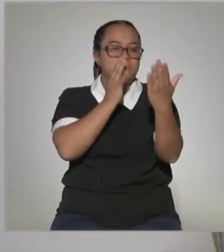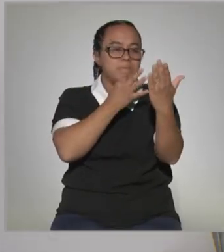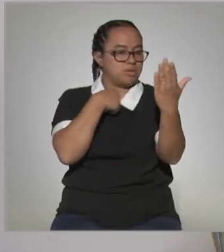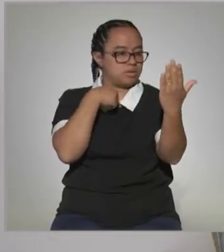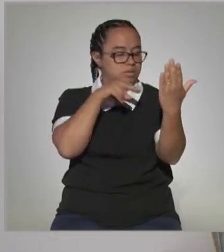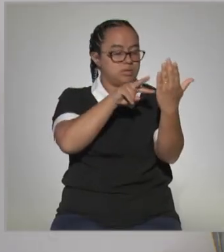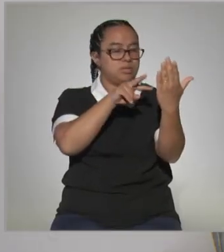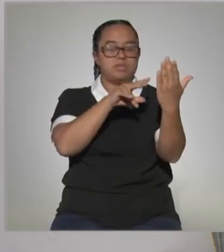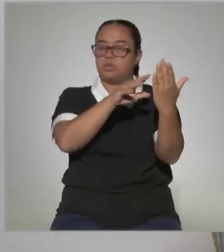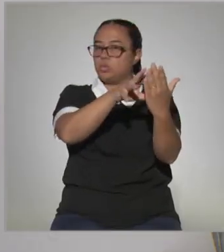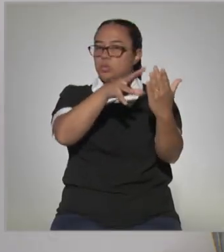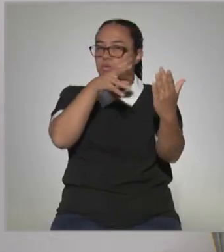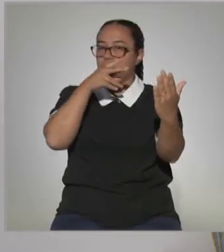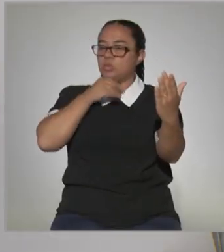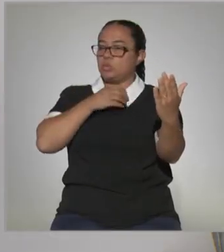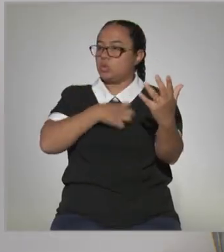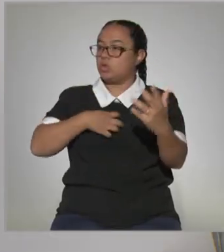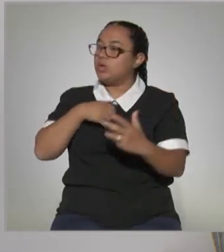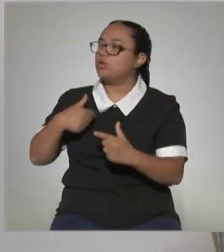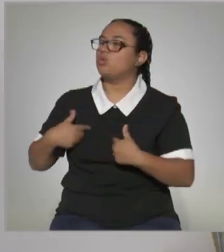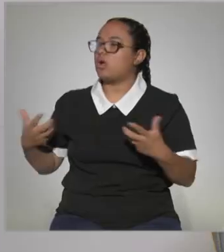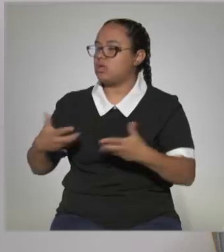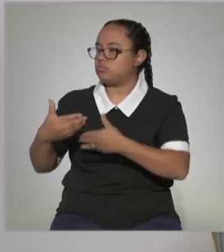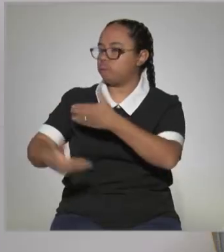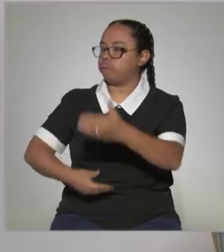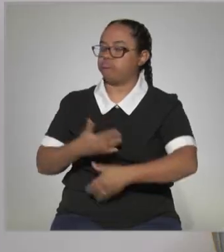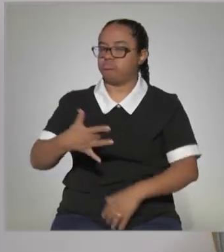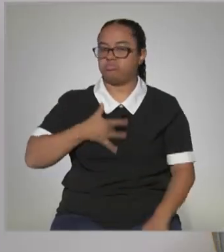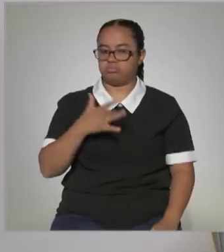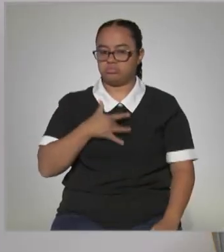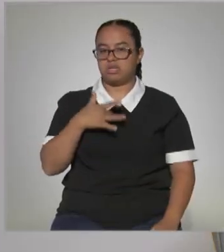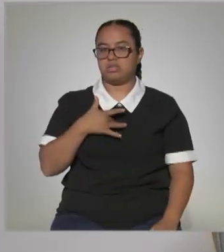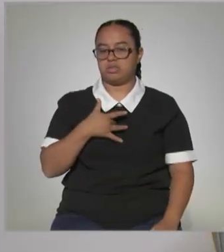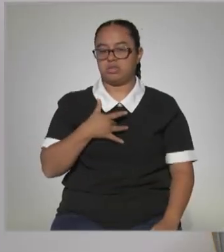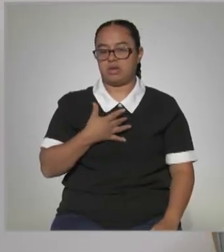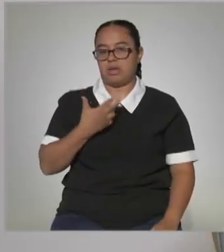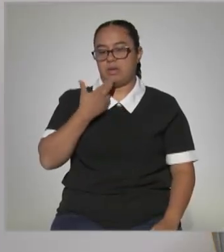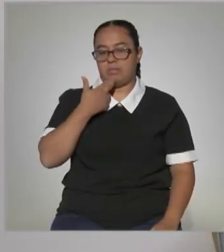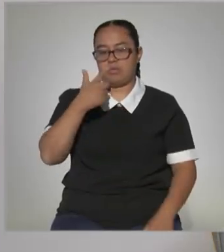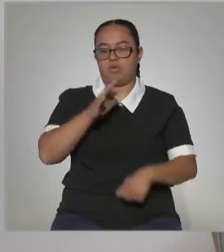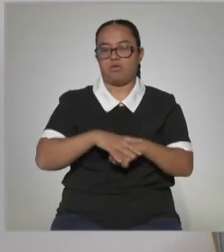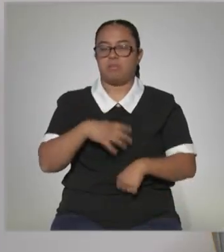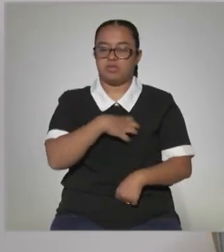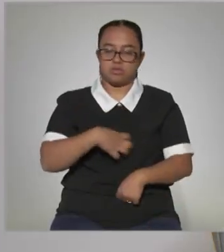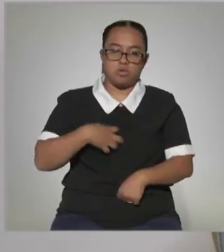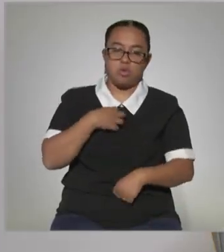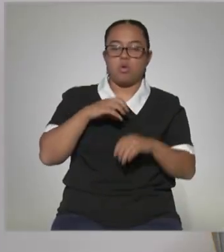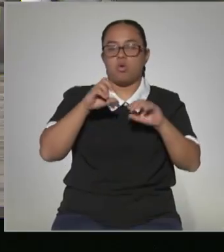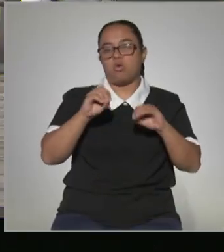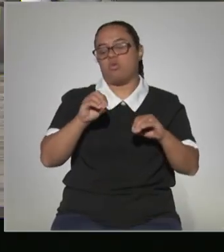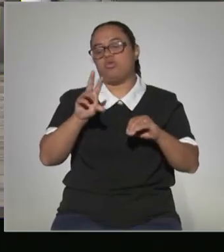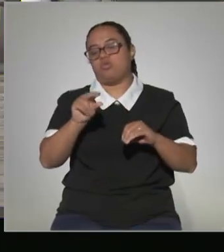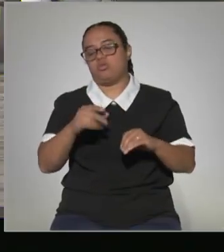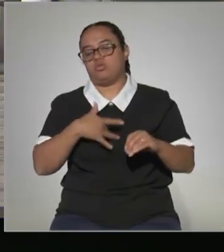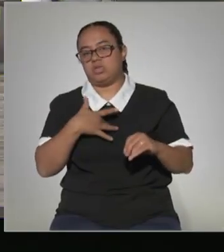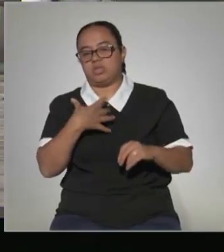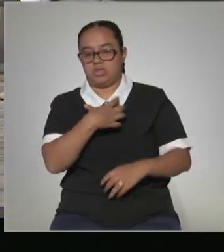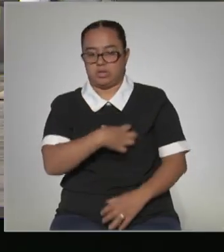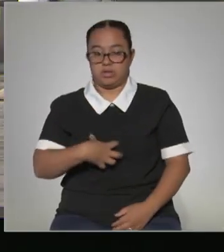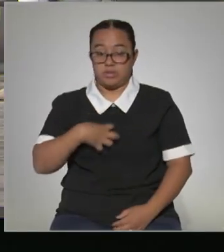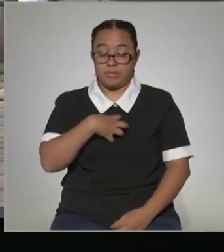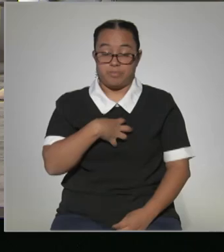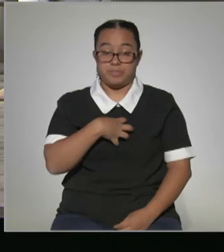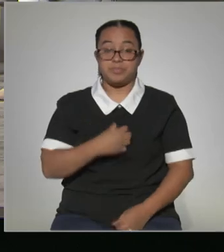¿no? Eso predispone a tener una mejor respuesta o peor respuesta a lo que tú quieras.